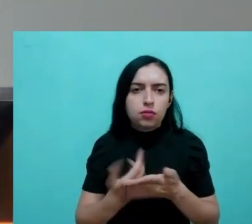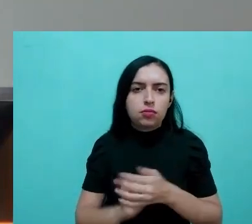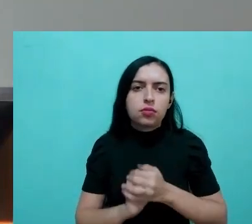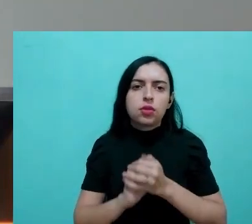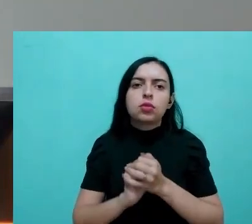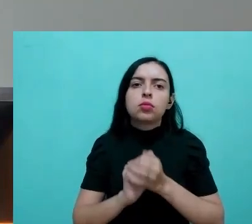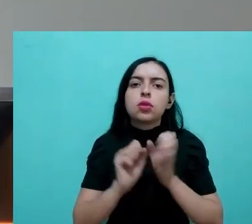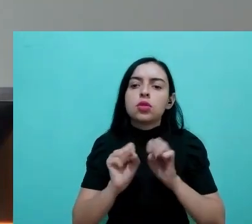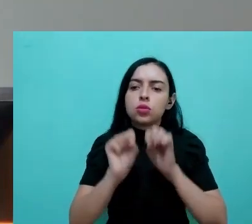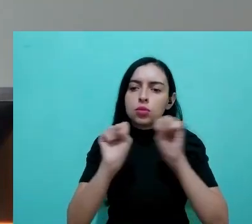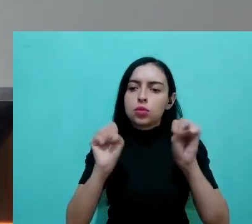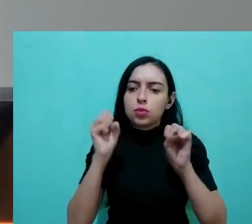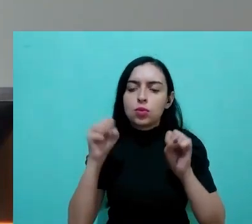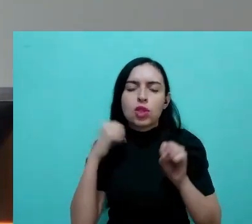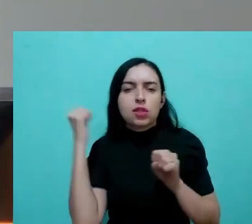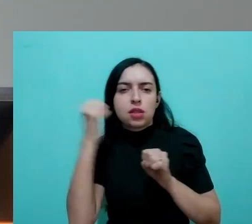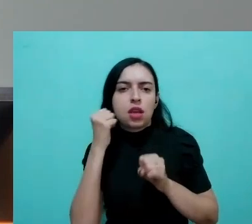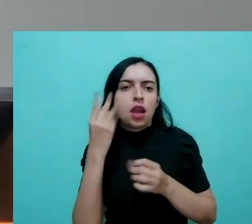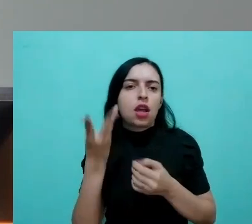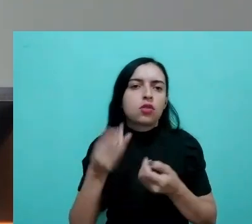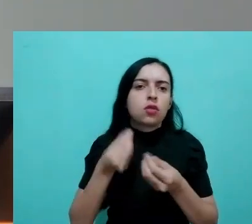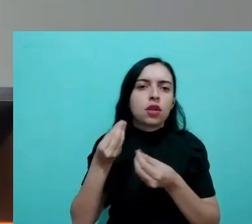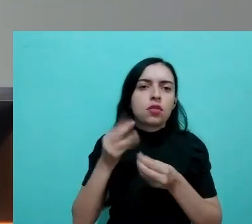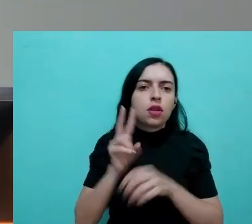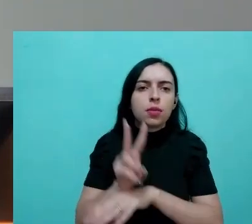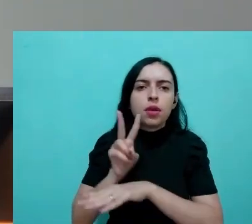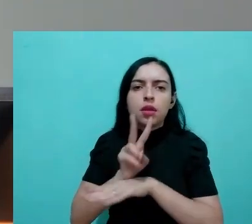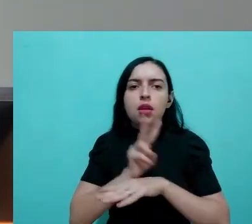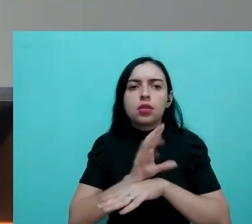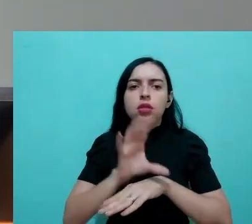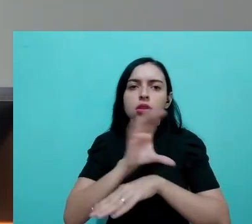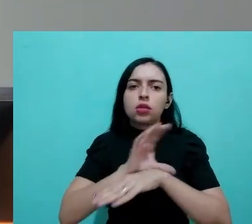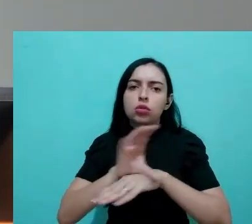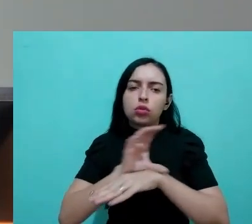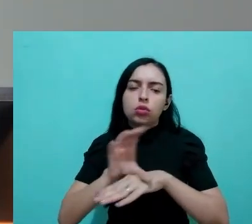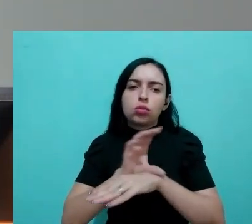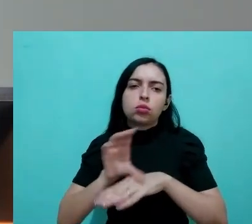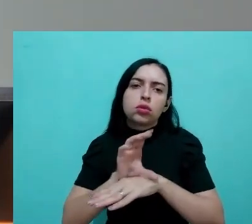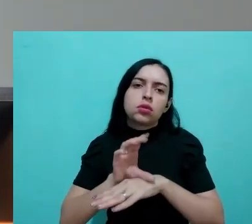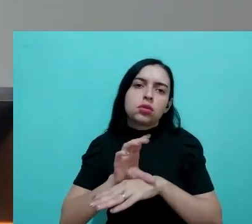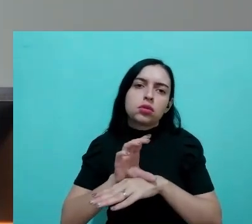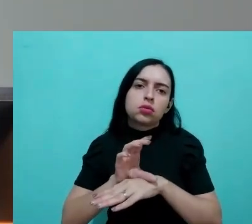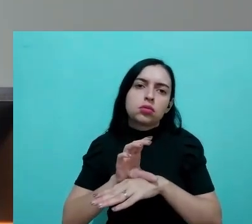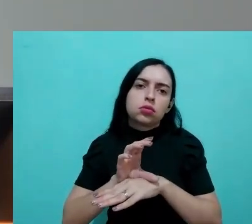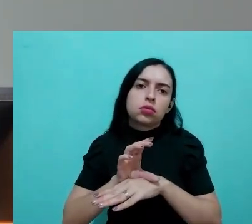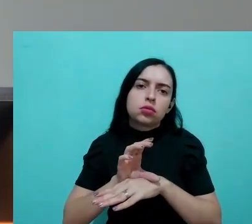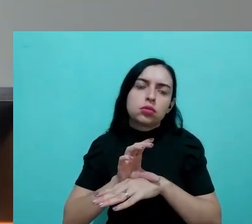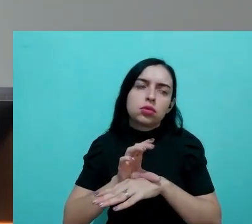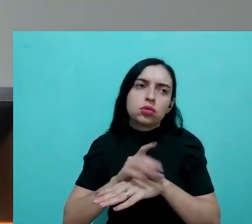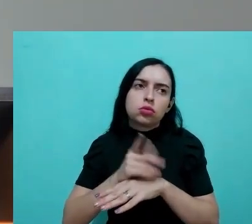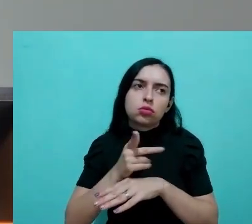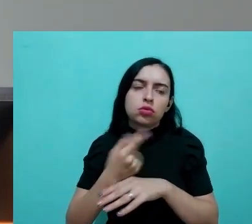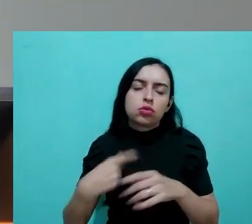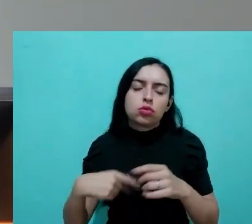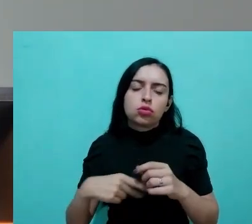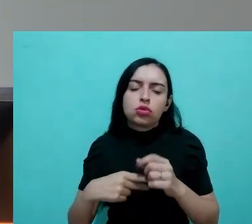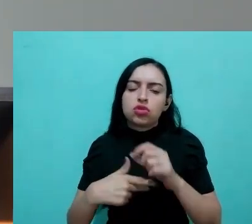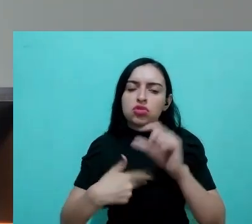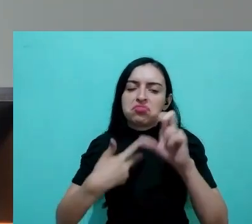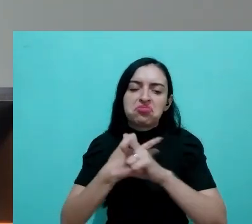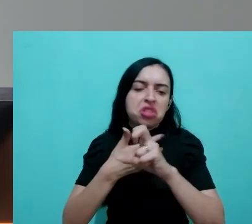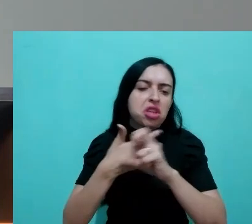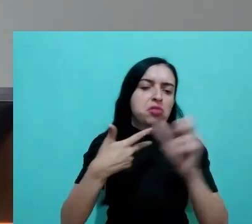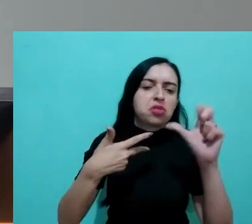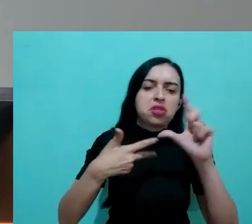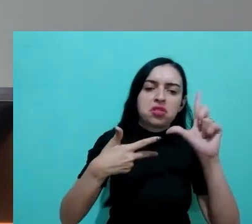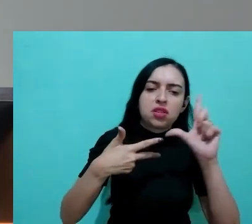imperiales, cuya función era verificar la constitucionalidad de los actos de los otros poderes. Otra